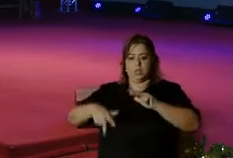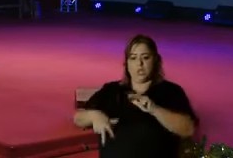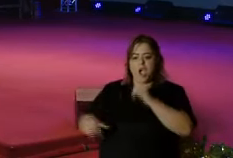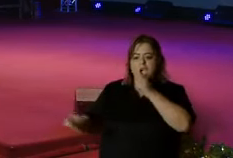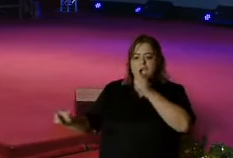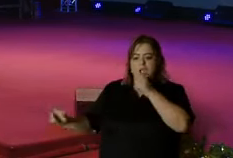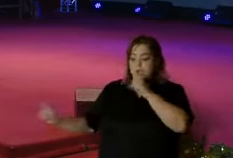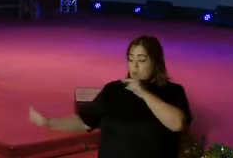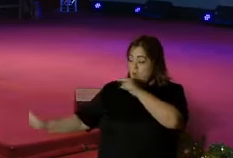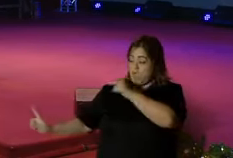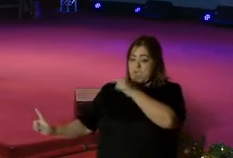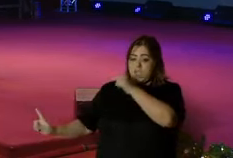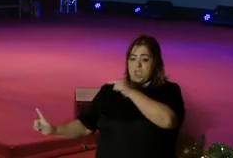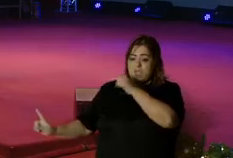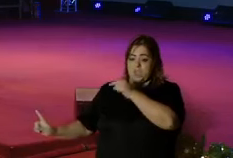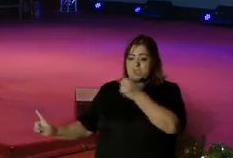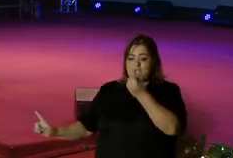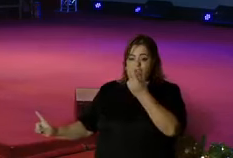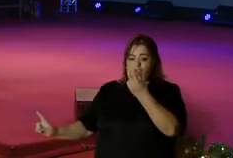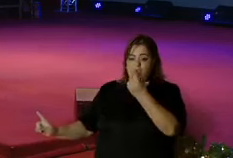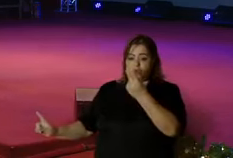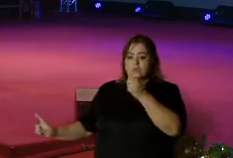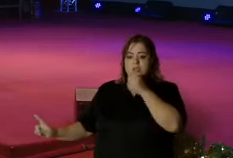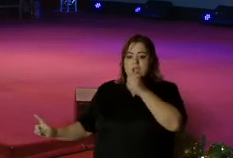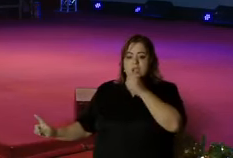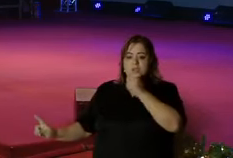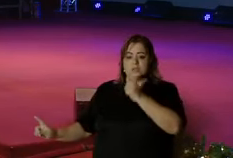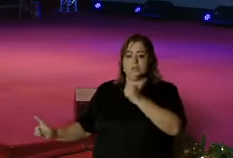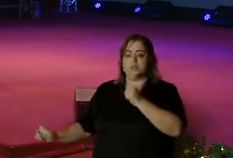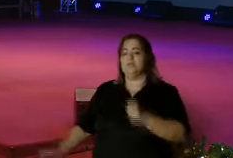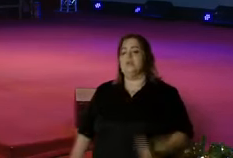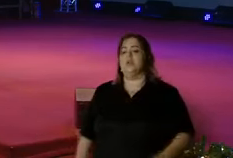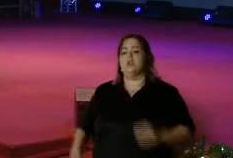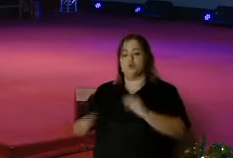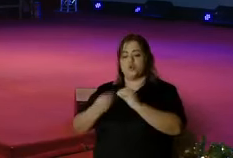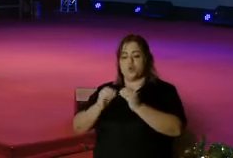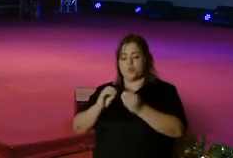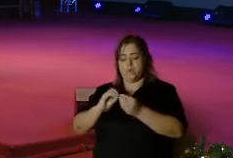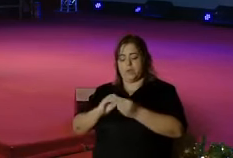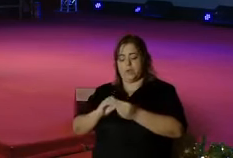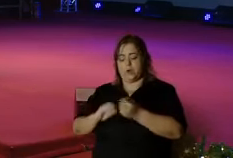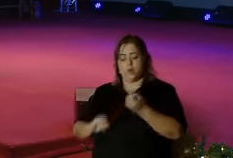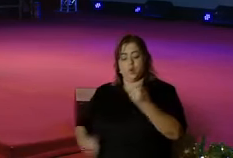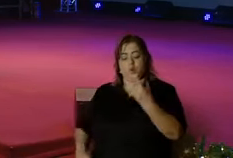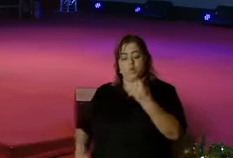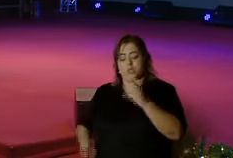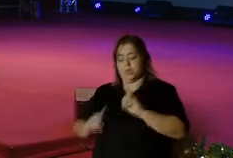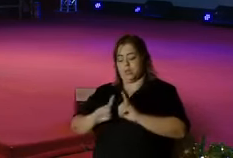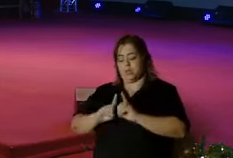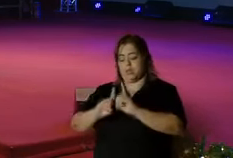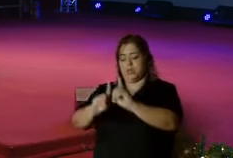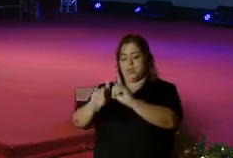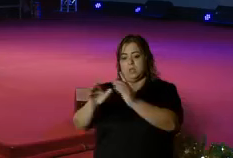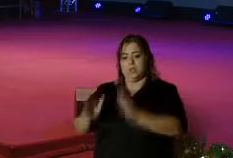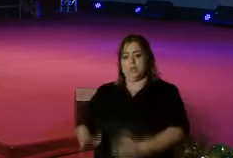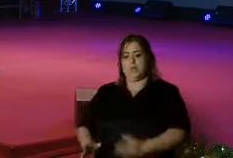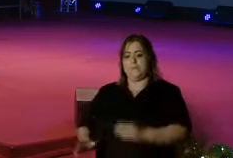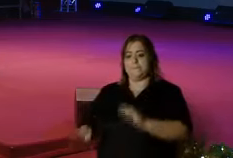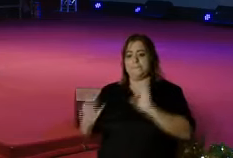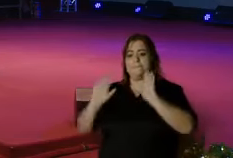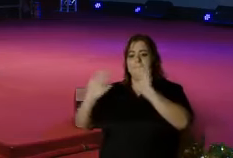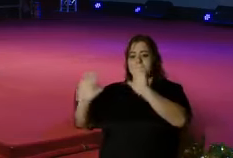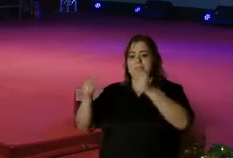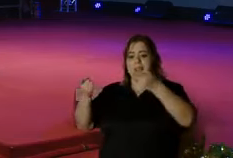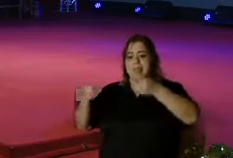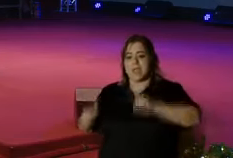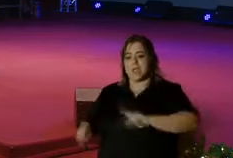años. Hermano, 12, número apostólico. Que era un milagro tan poderoso.